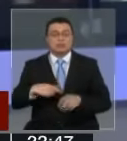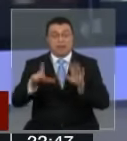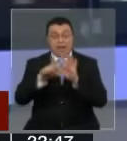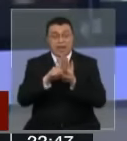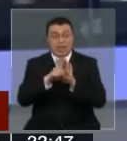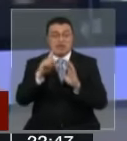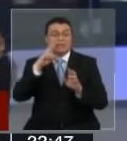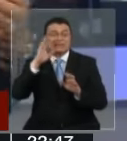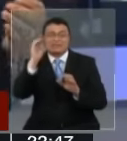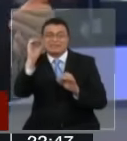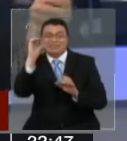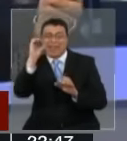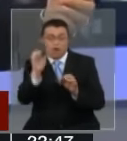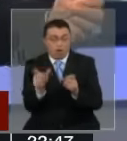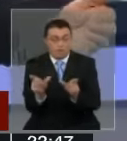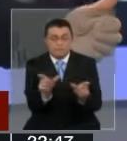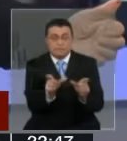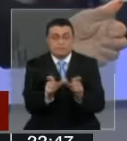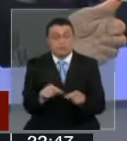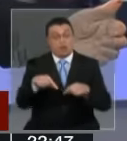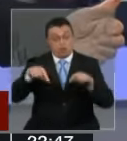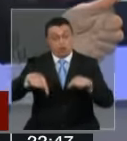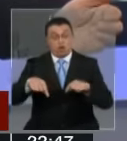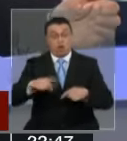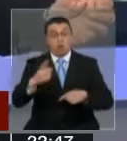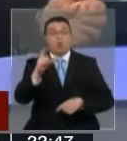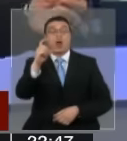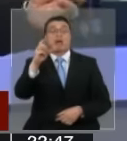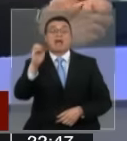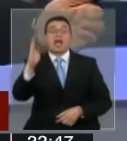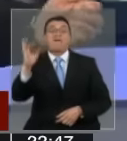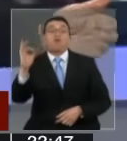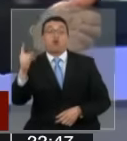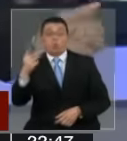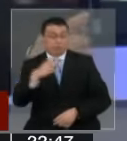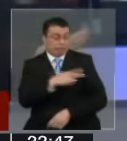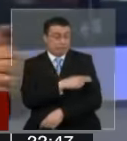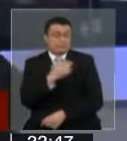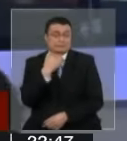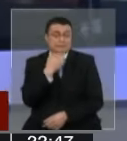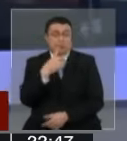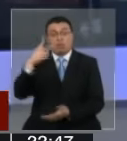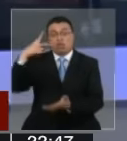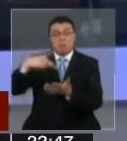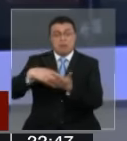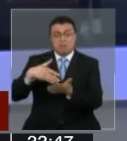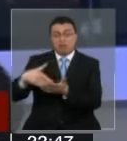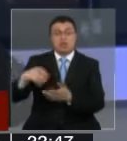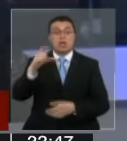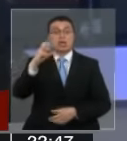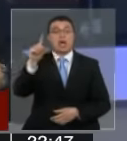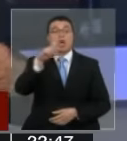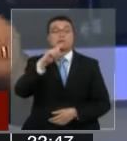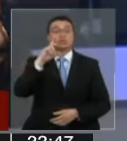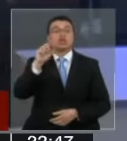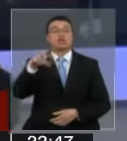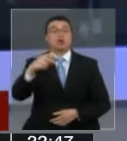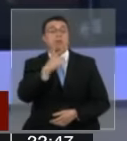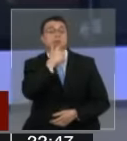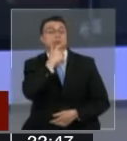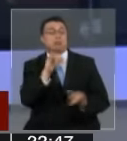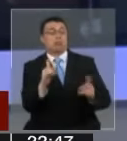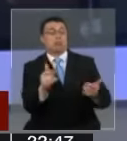cero fiscalización, que hoy vemos que un cabo gastó 2.000 millones en un casino, que las platas se